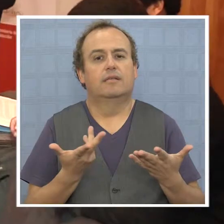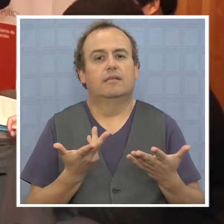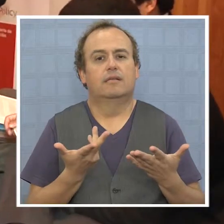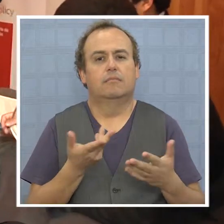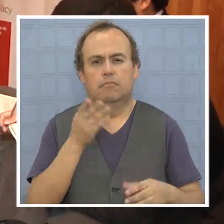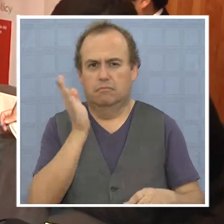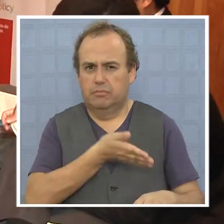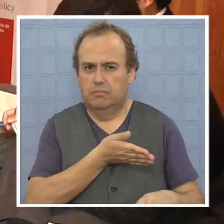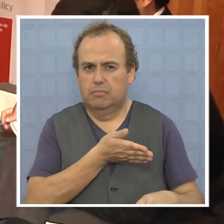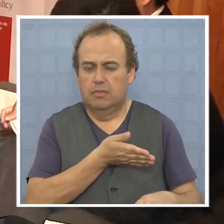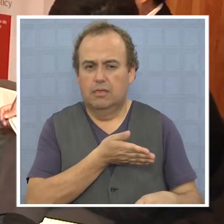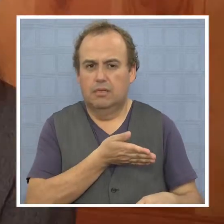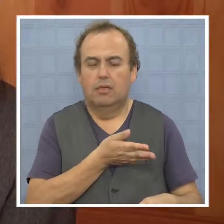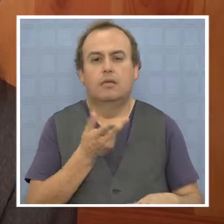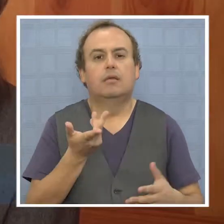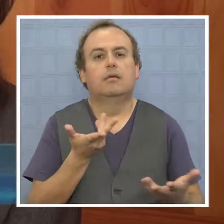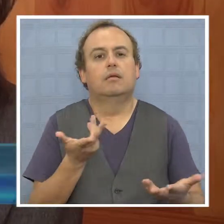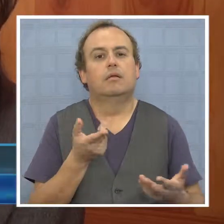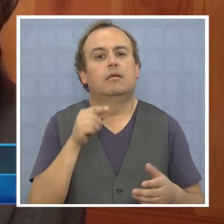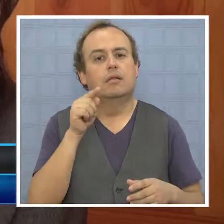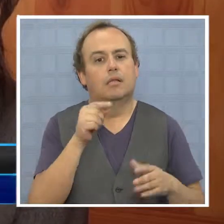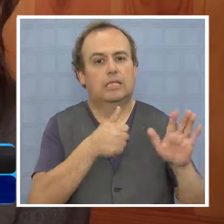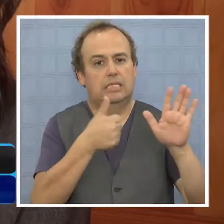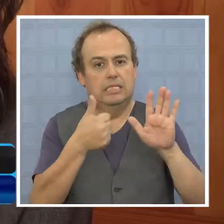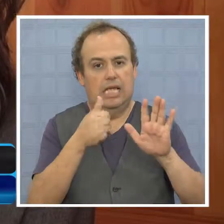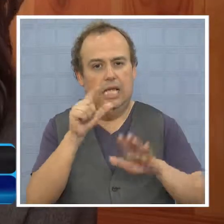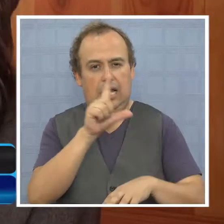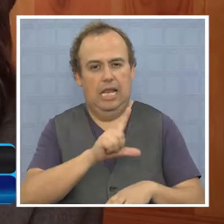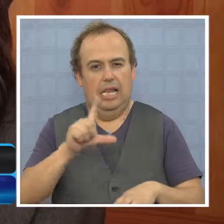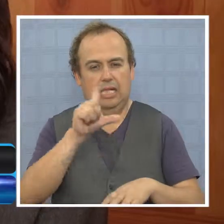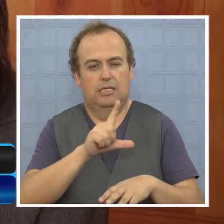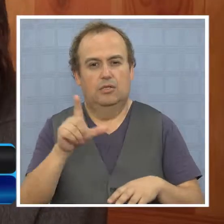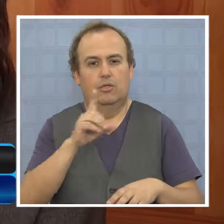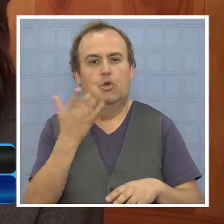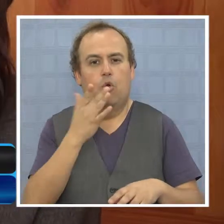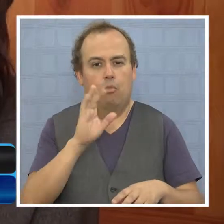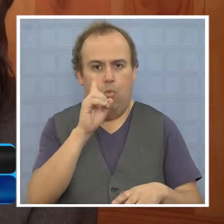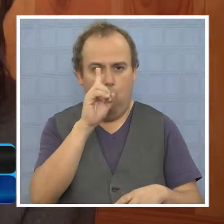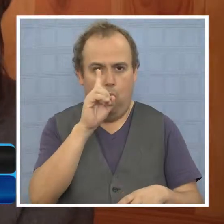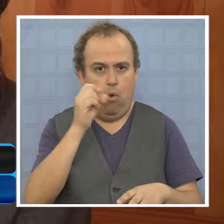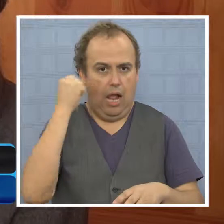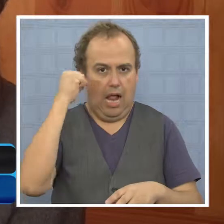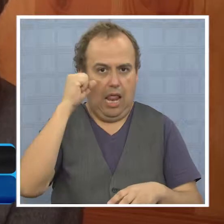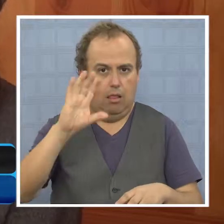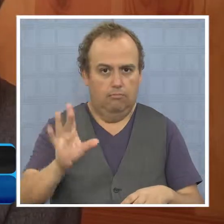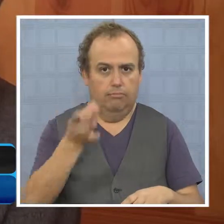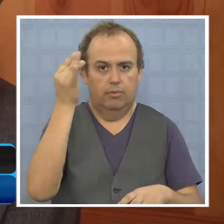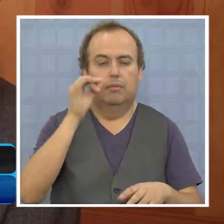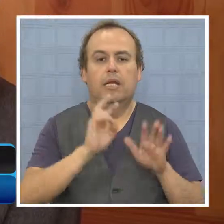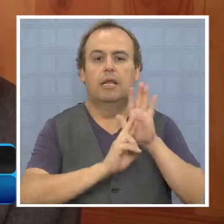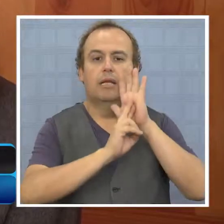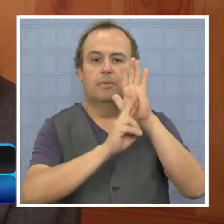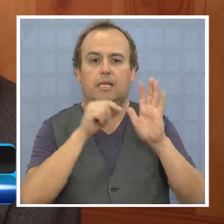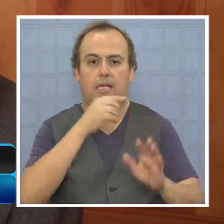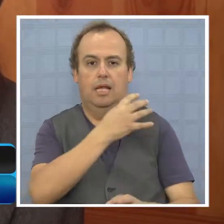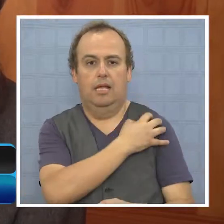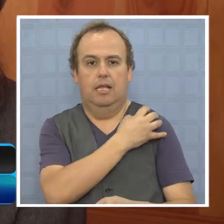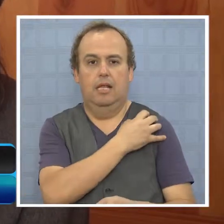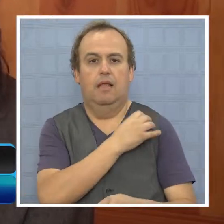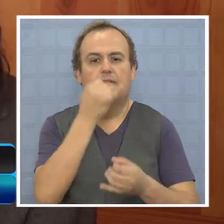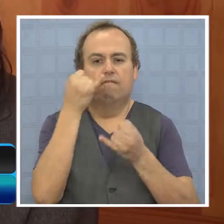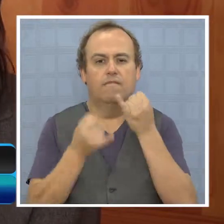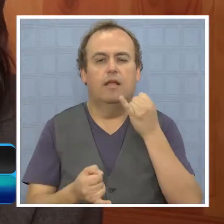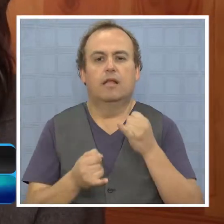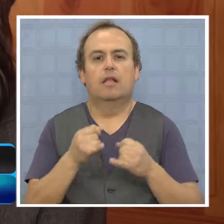6 establecimientos van a participar para poder elegir un ganador que va a representar a la región para la final zonal